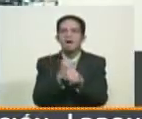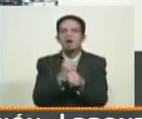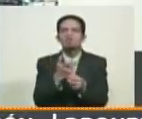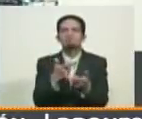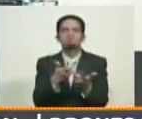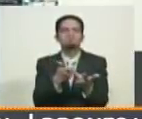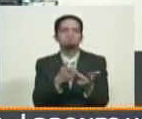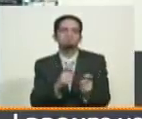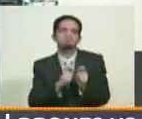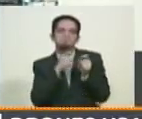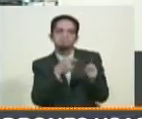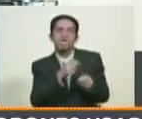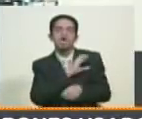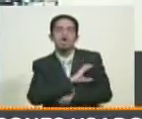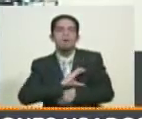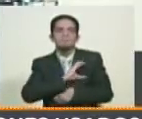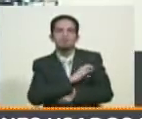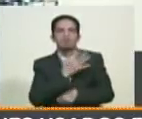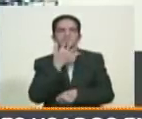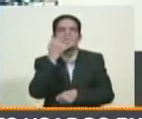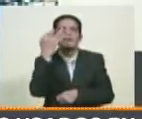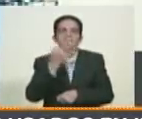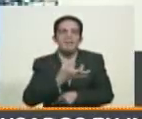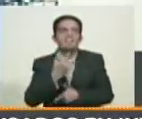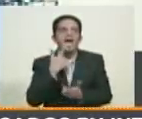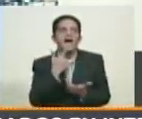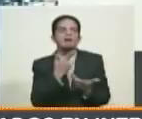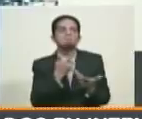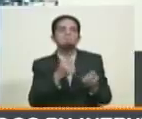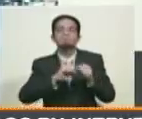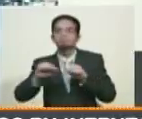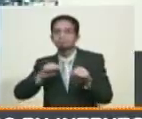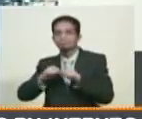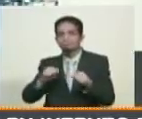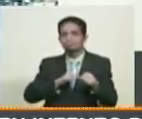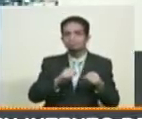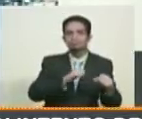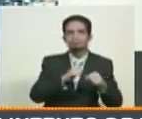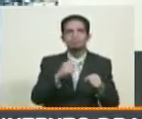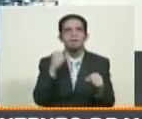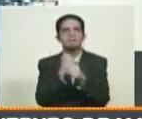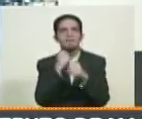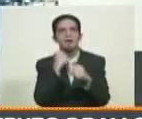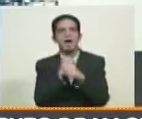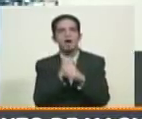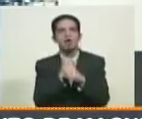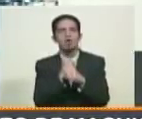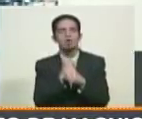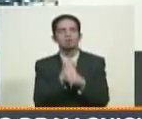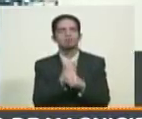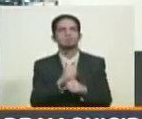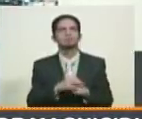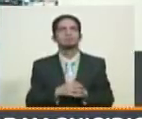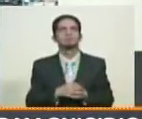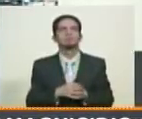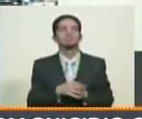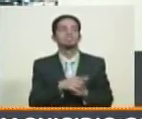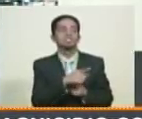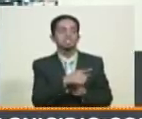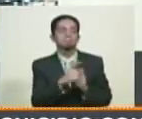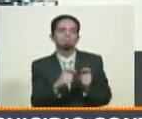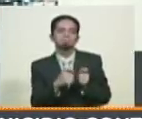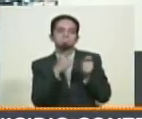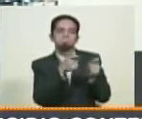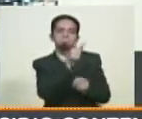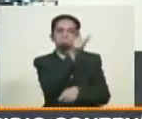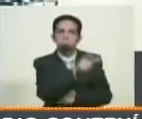Verdad, la Reconciliación, la Tranquilidad que presido y que previamente presidió la vicepresidenta